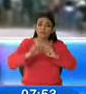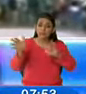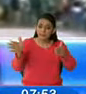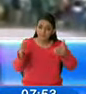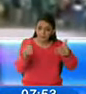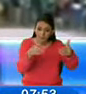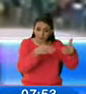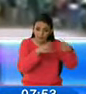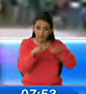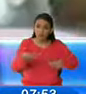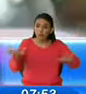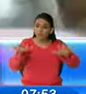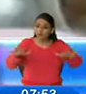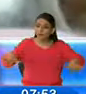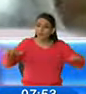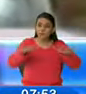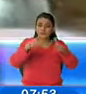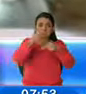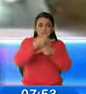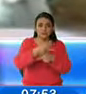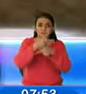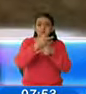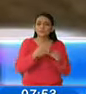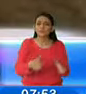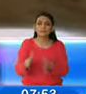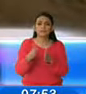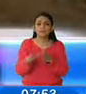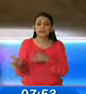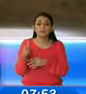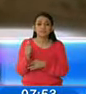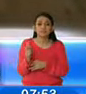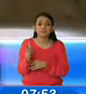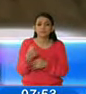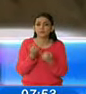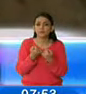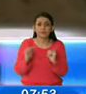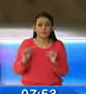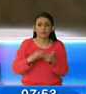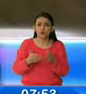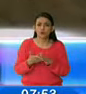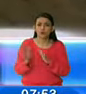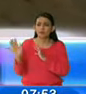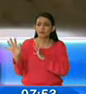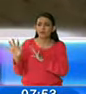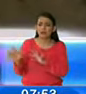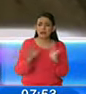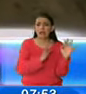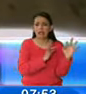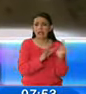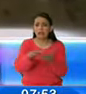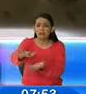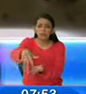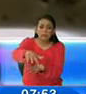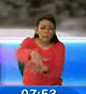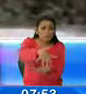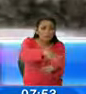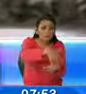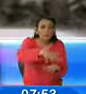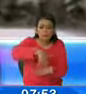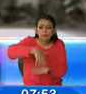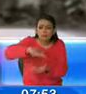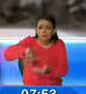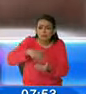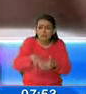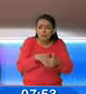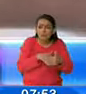aquí del lugar. Ha habido una desorganización y un tema por parte de las comunidades aledañas de poder llevar adelante todo